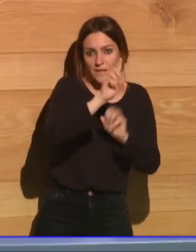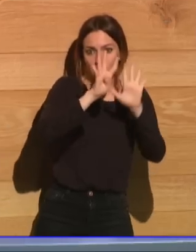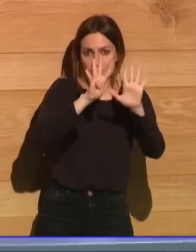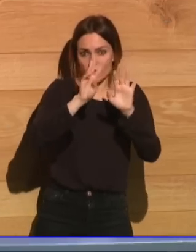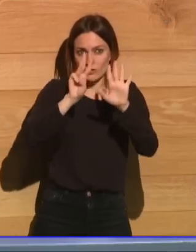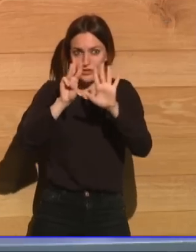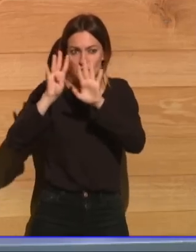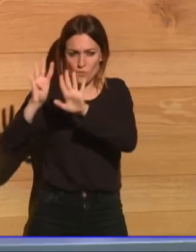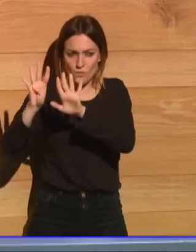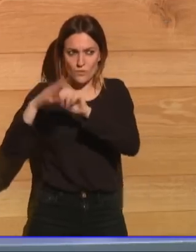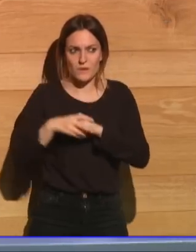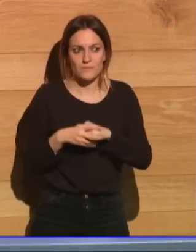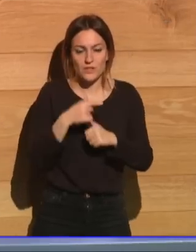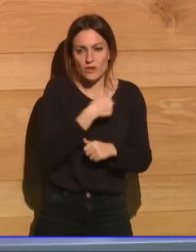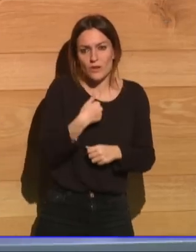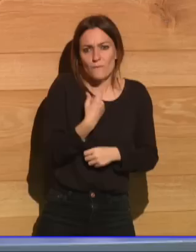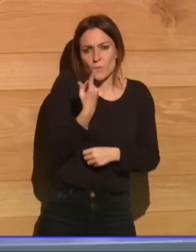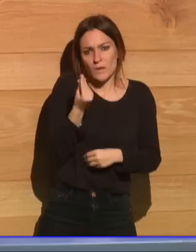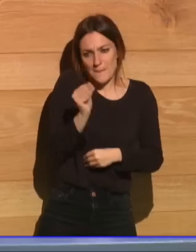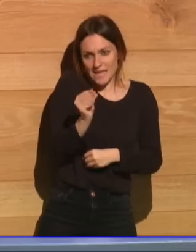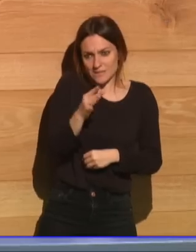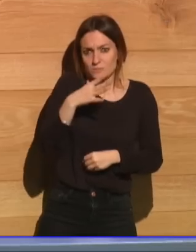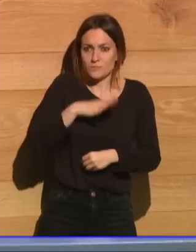lo menos hiciéramos una más. Venga, vale. Porque en